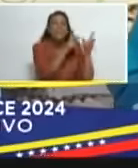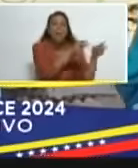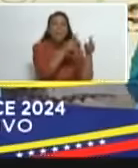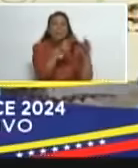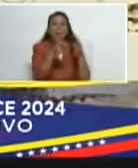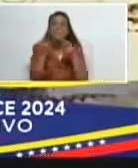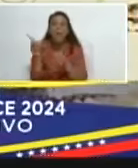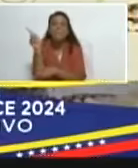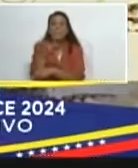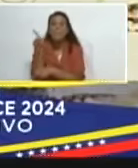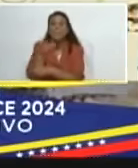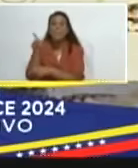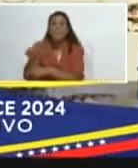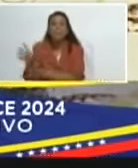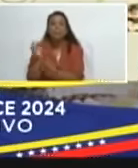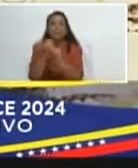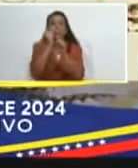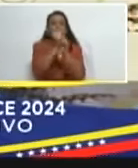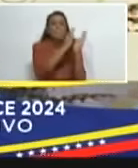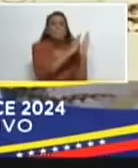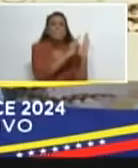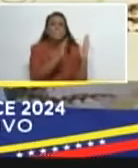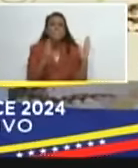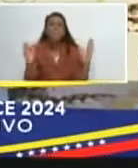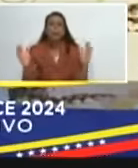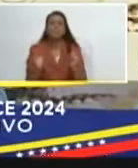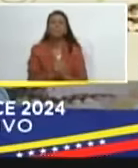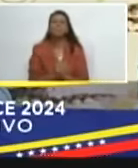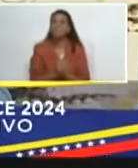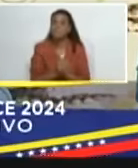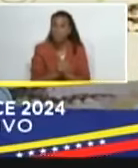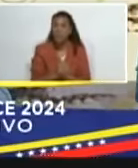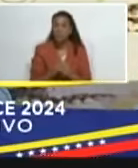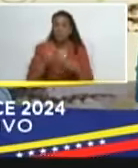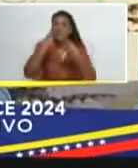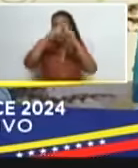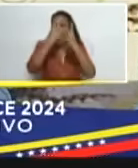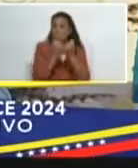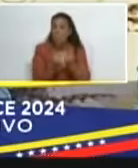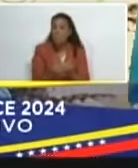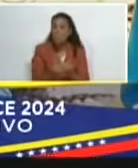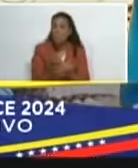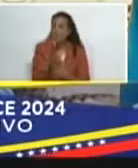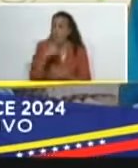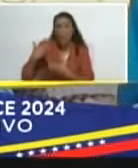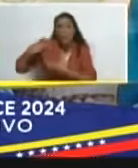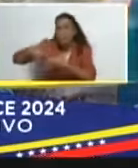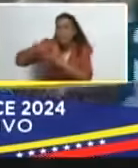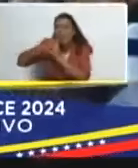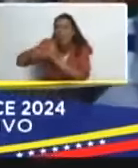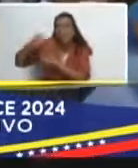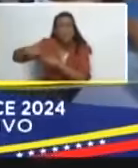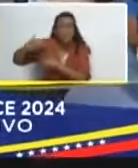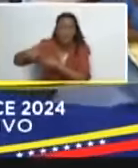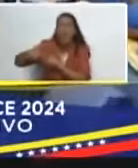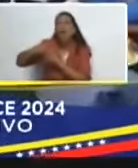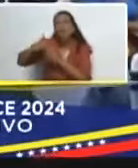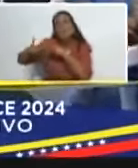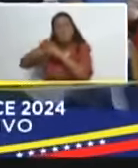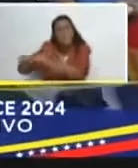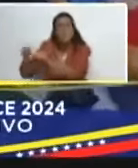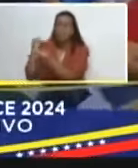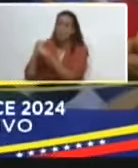crecimiento continuo del Producto Interno Bruto del país, sobre todo de la economía no petrolera, aunque la economía petrolera